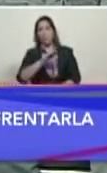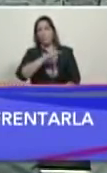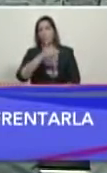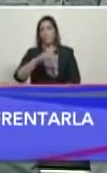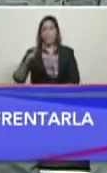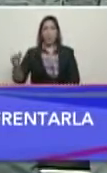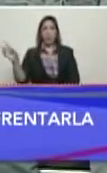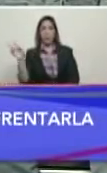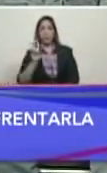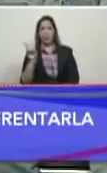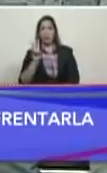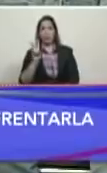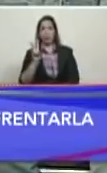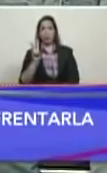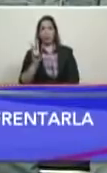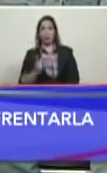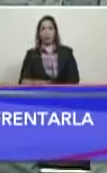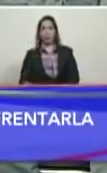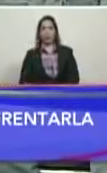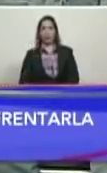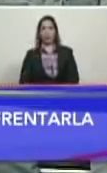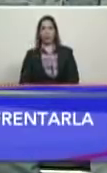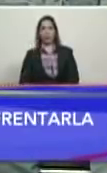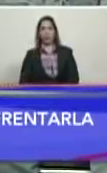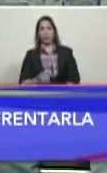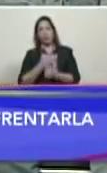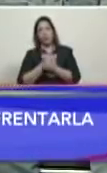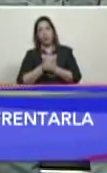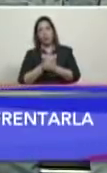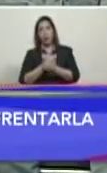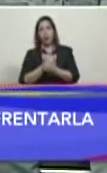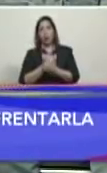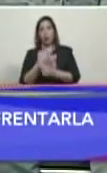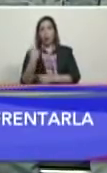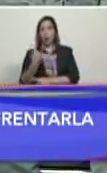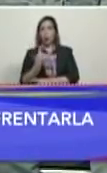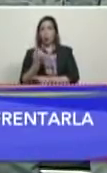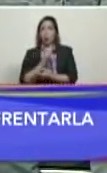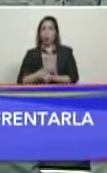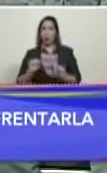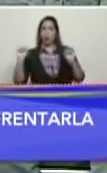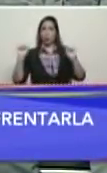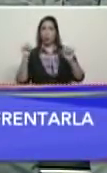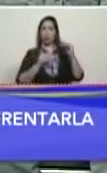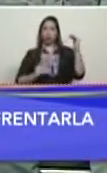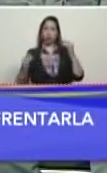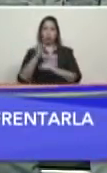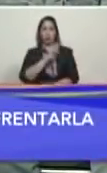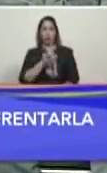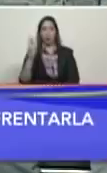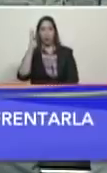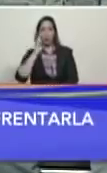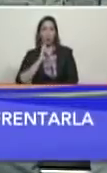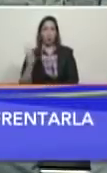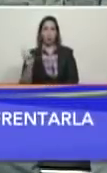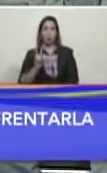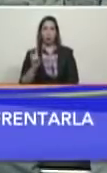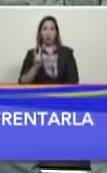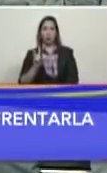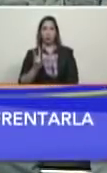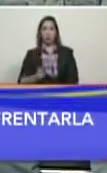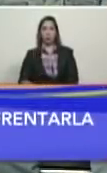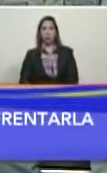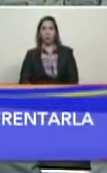marinas de nuestra amada, única y soberana República Bolivariana de Venezuela.